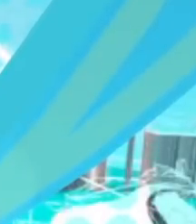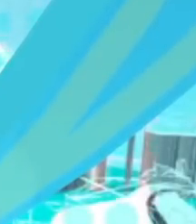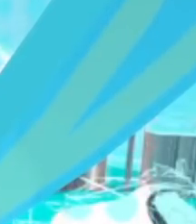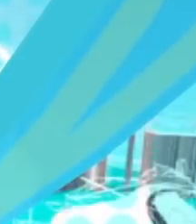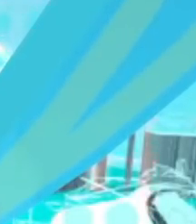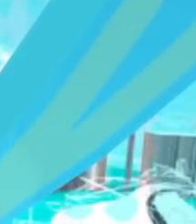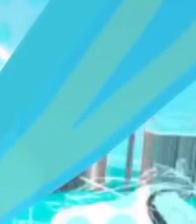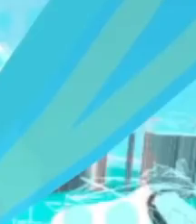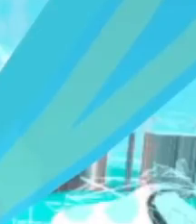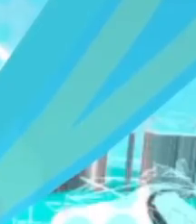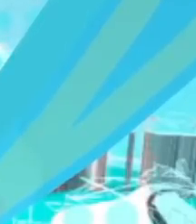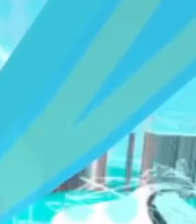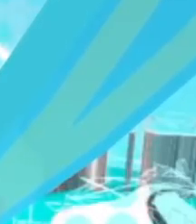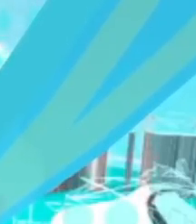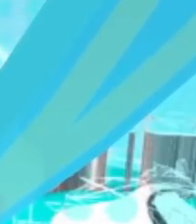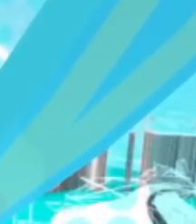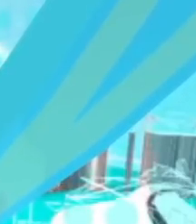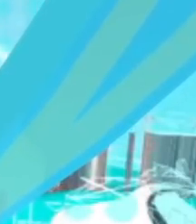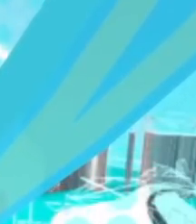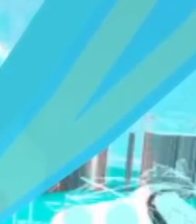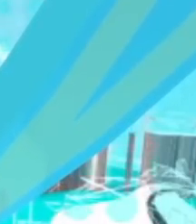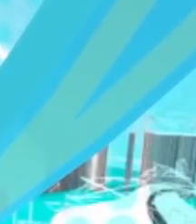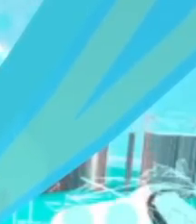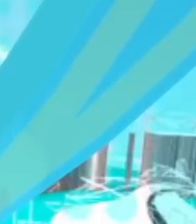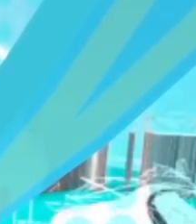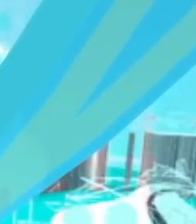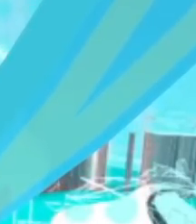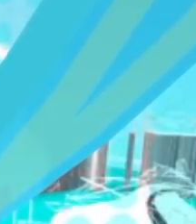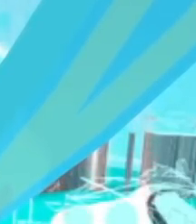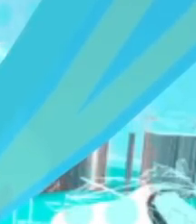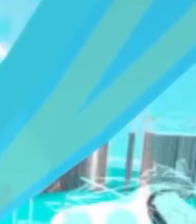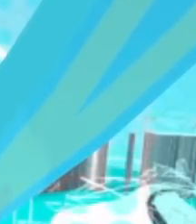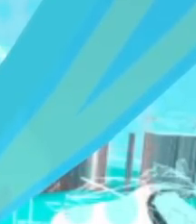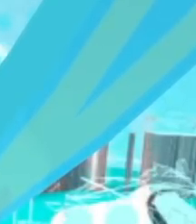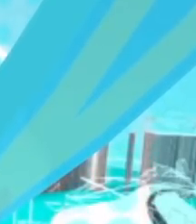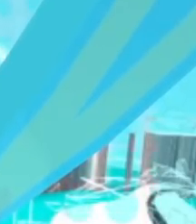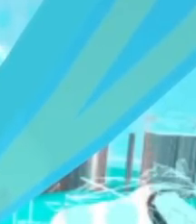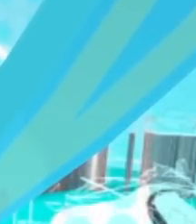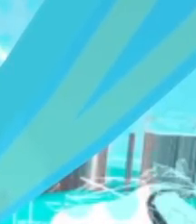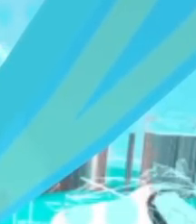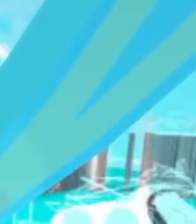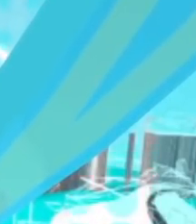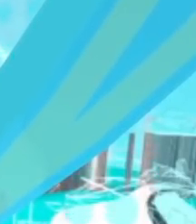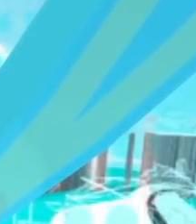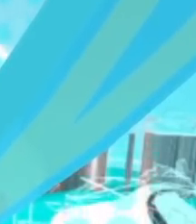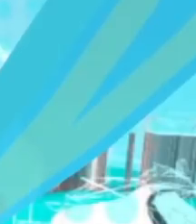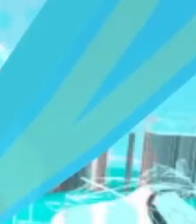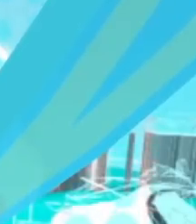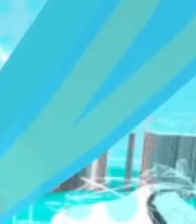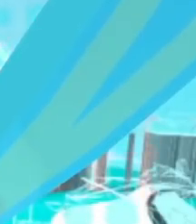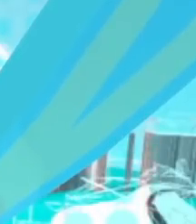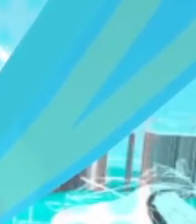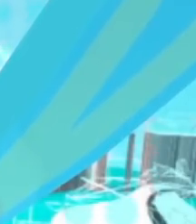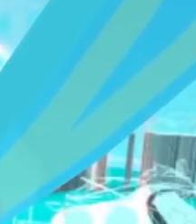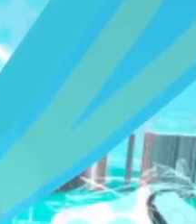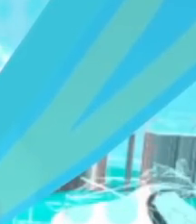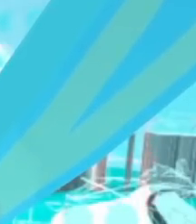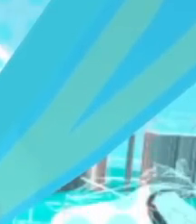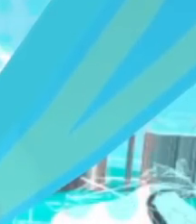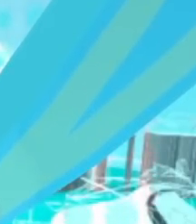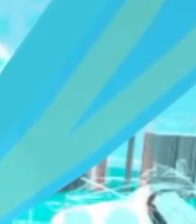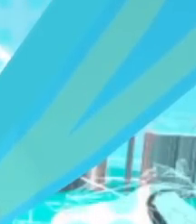del dólar en la compra cerró hoy a 619 colones con 70 centavos. El